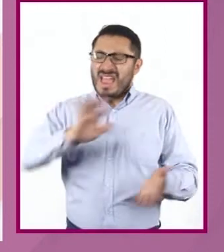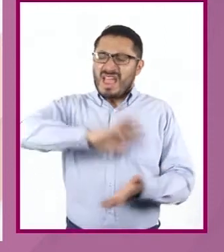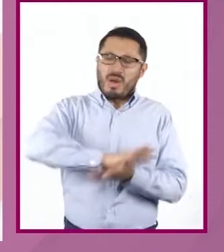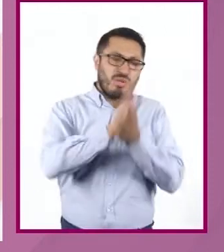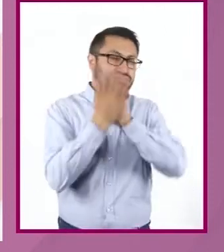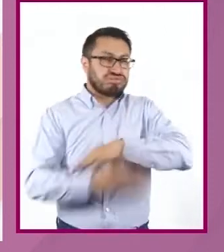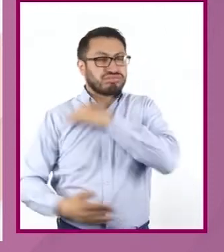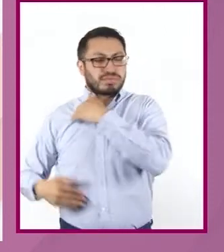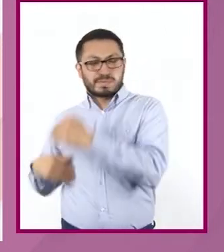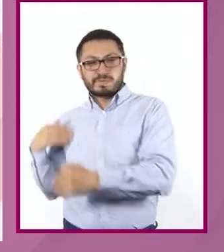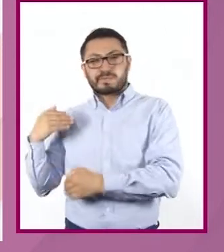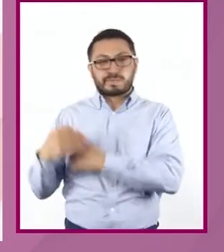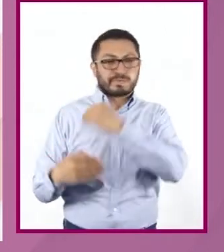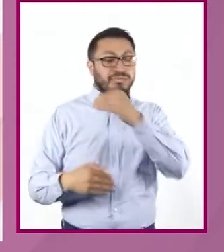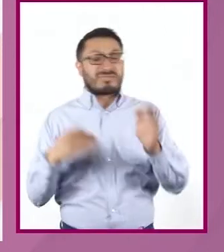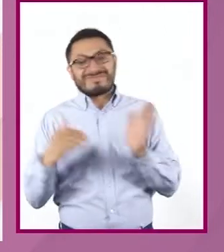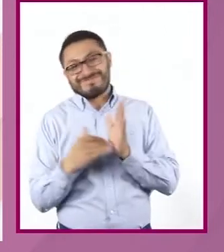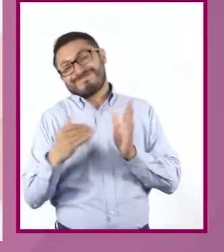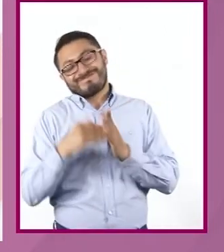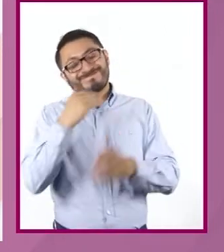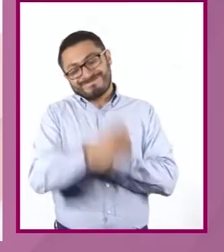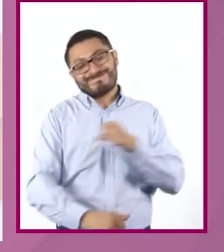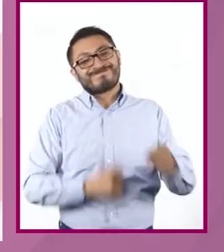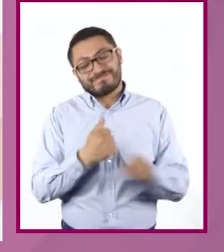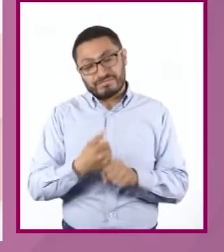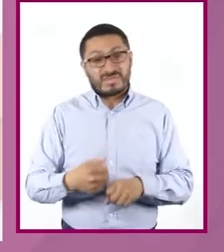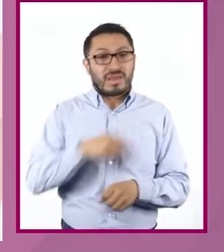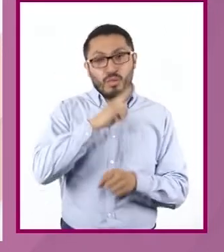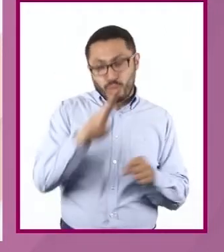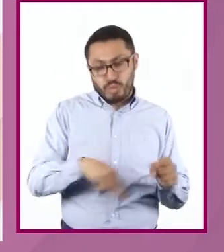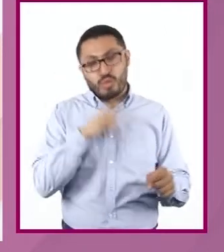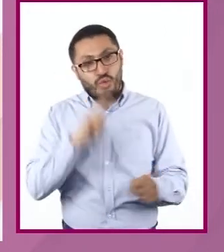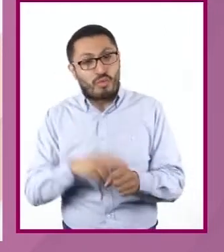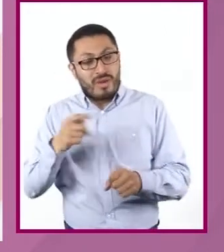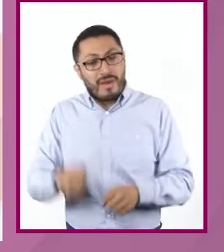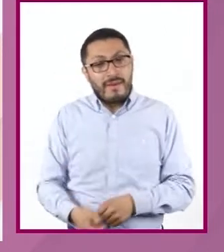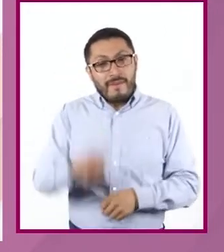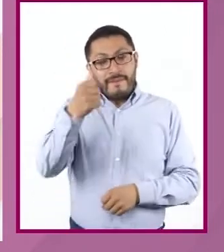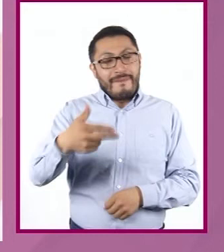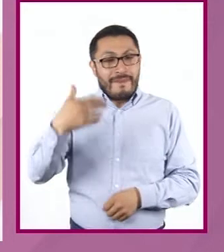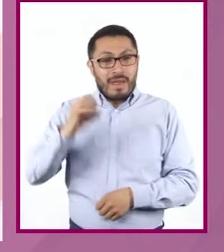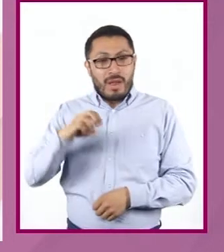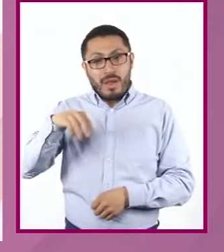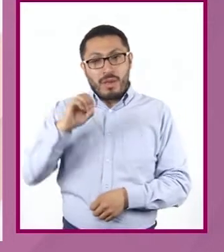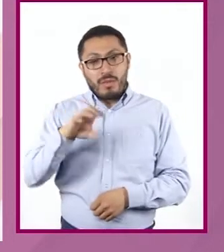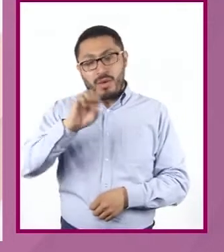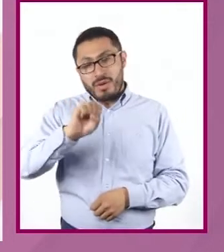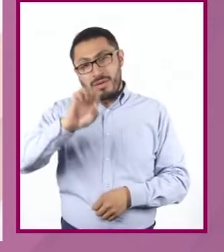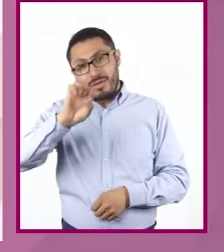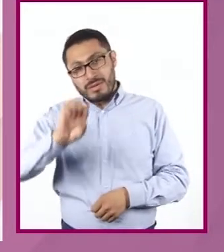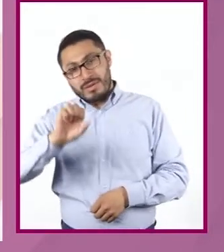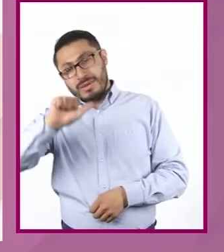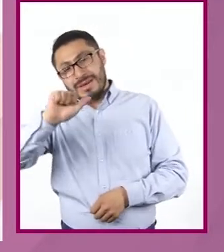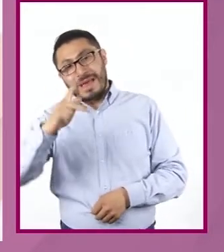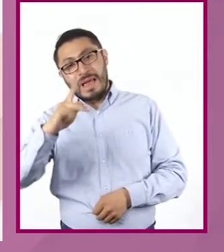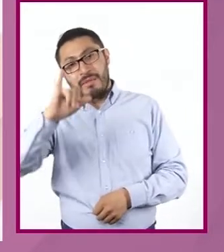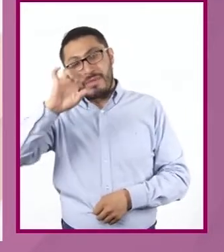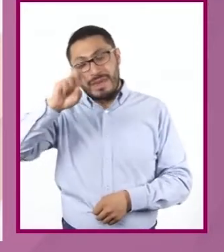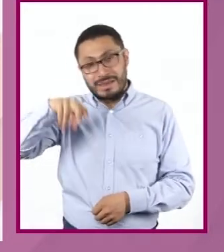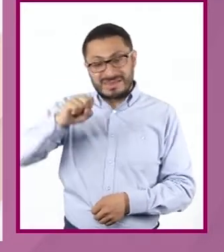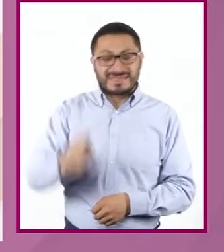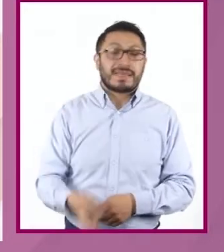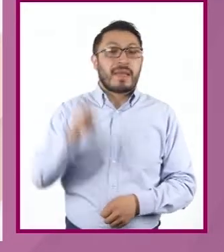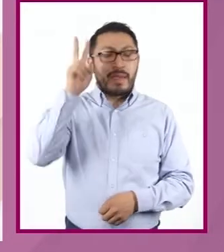de años actuando. Es normal que al principio el Homo sapiens creyera que la realidad vegetal y